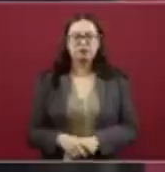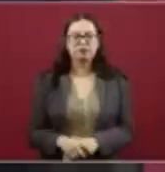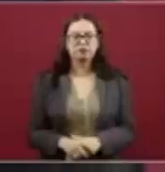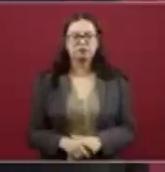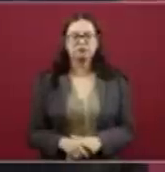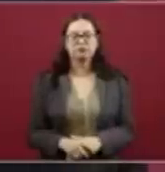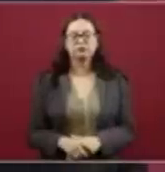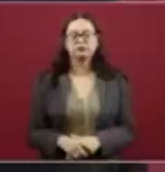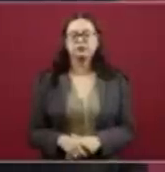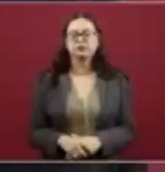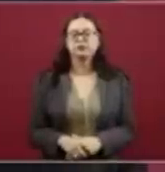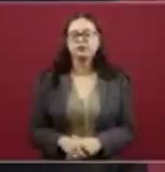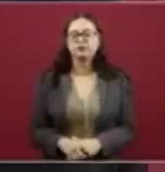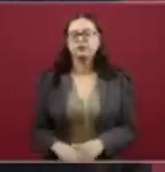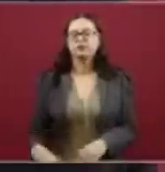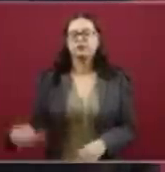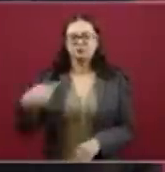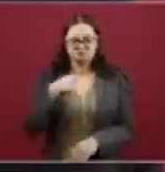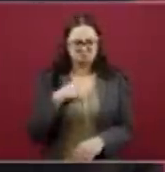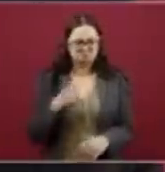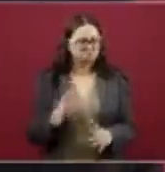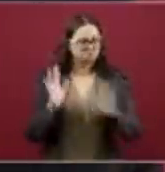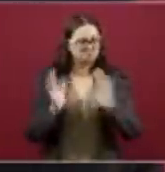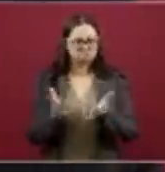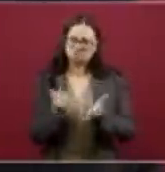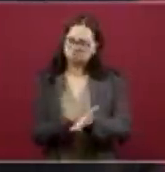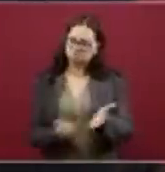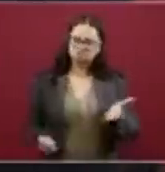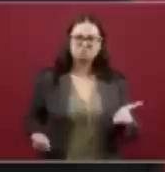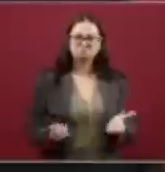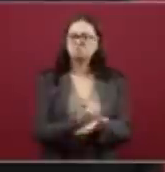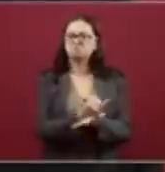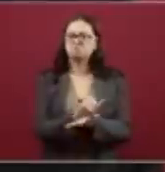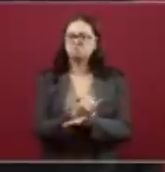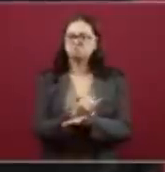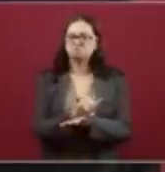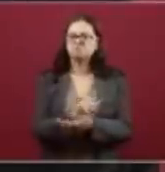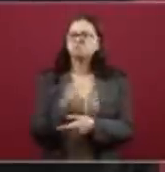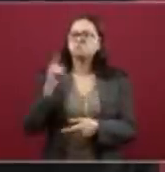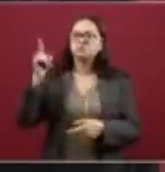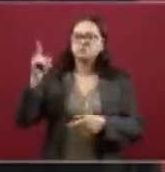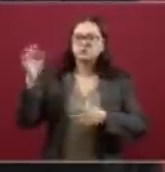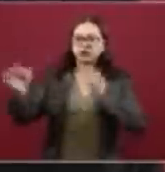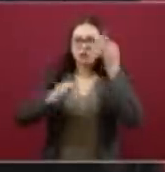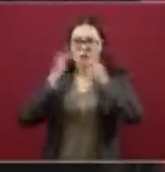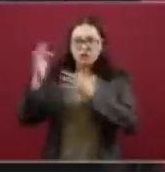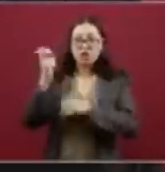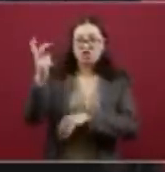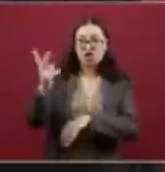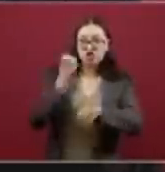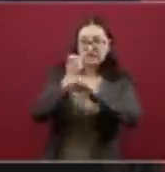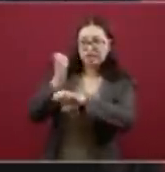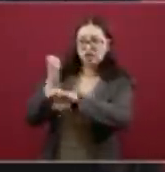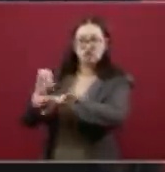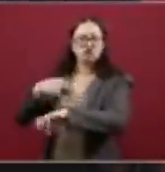Yo he tomado la decisión de no ir durante la campaña a esos estados.